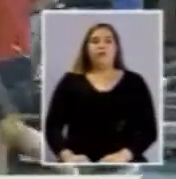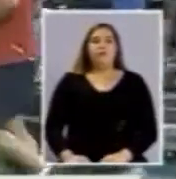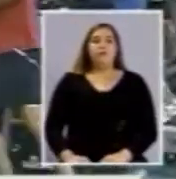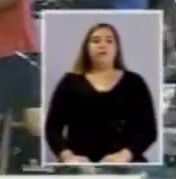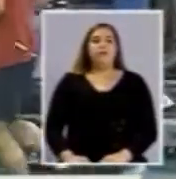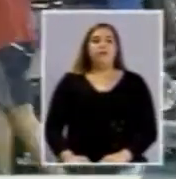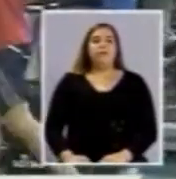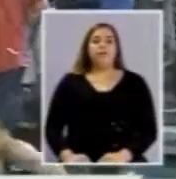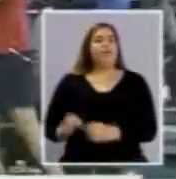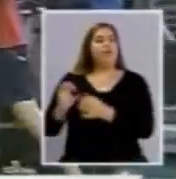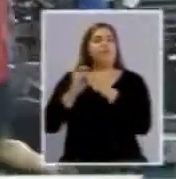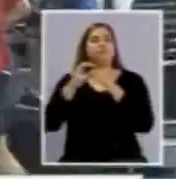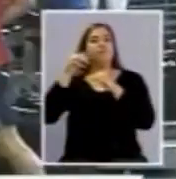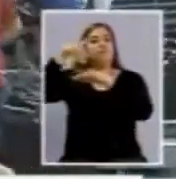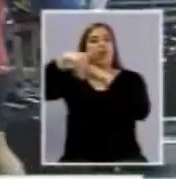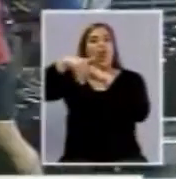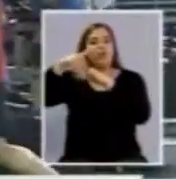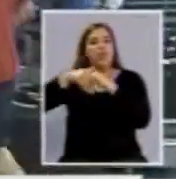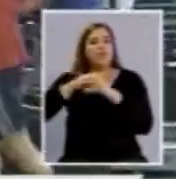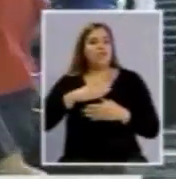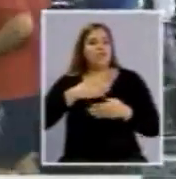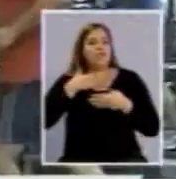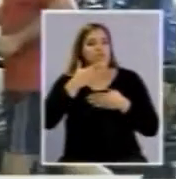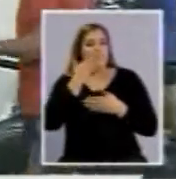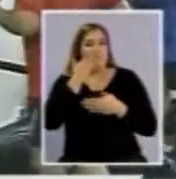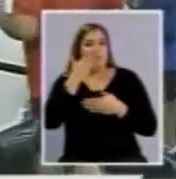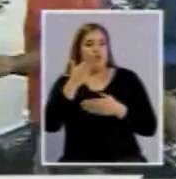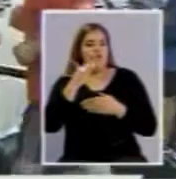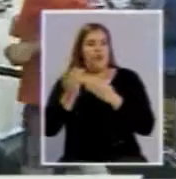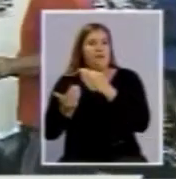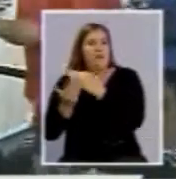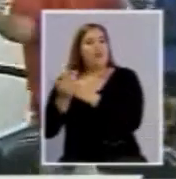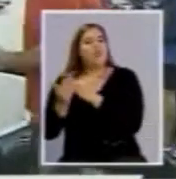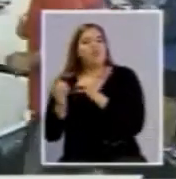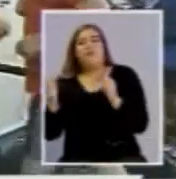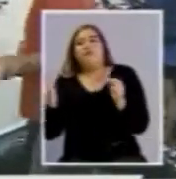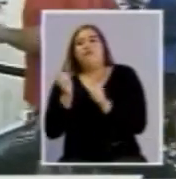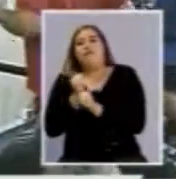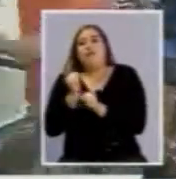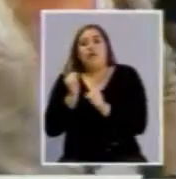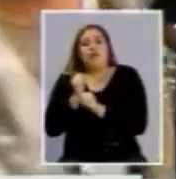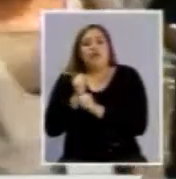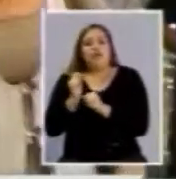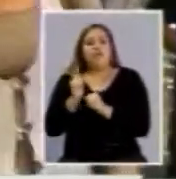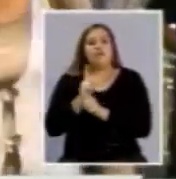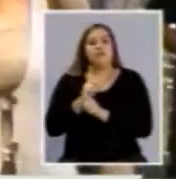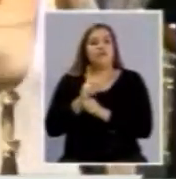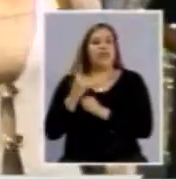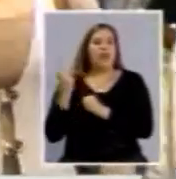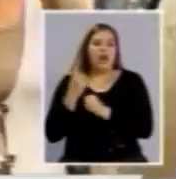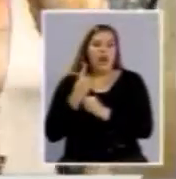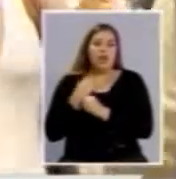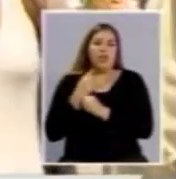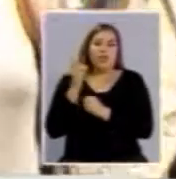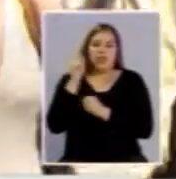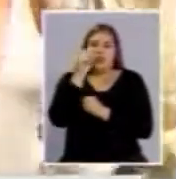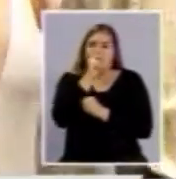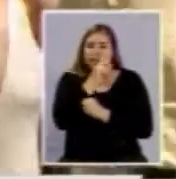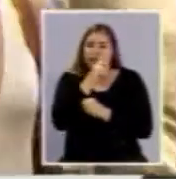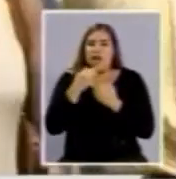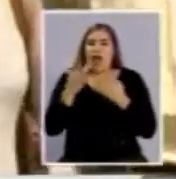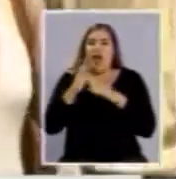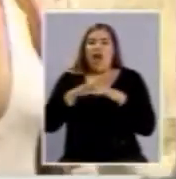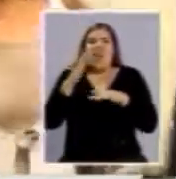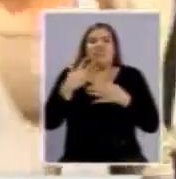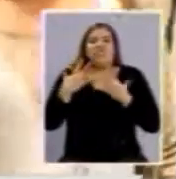ello, por la tarde la gente se siente mejor que por la mañana. La mañana está muy fría, en general cuesta un poco más calentar el organismo. Por